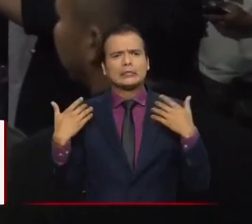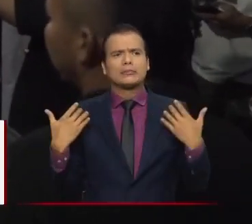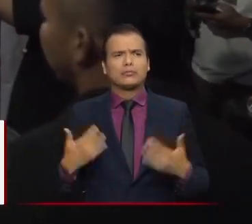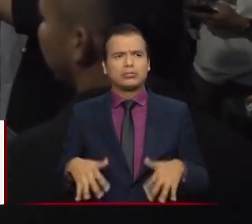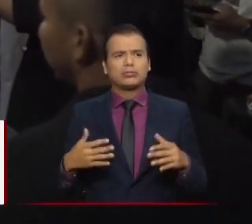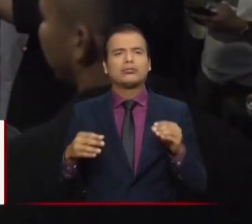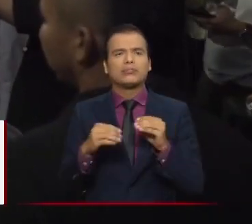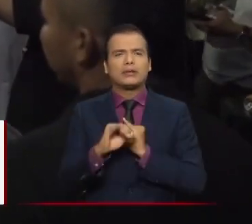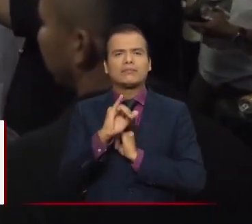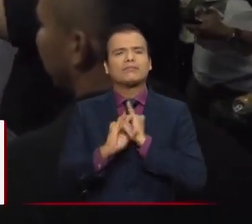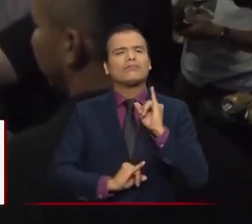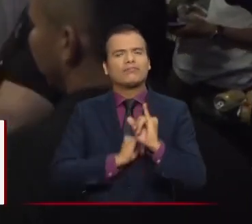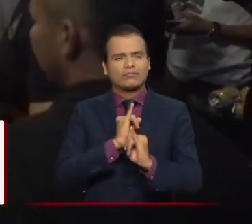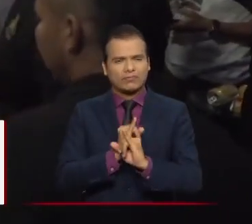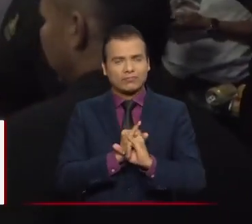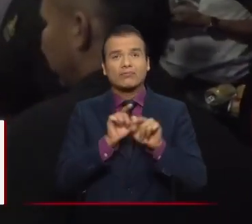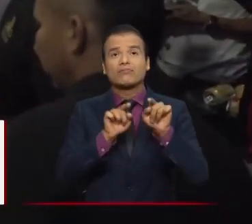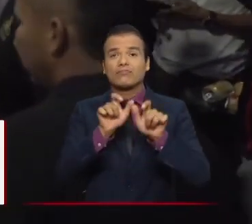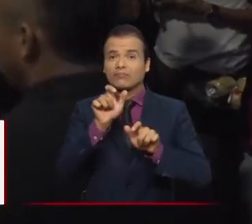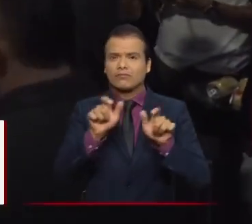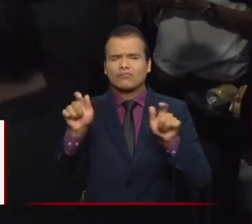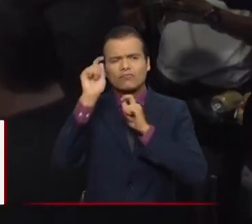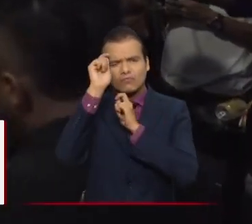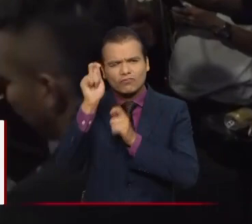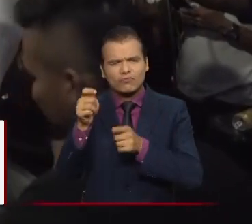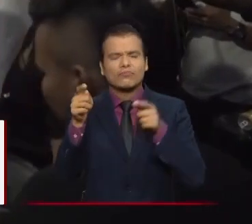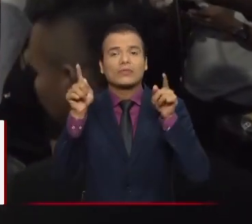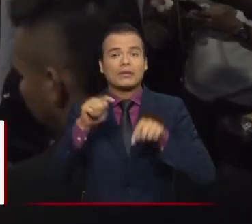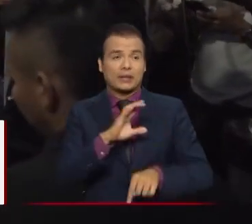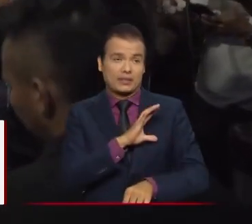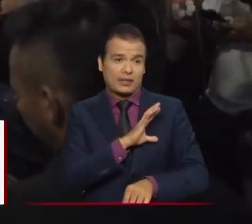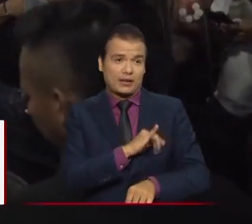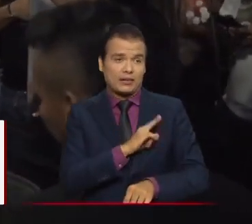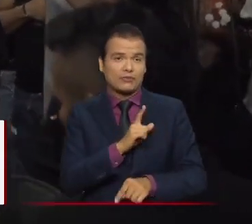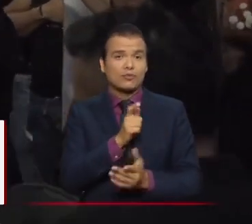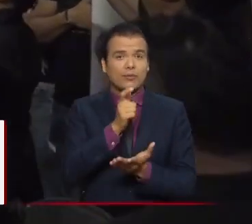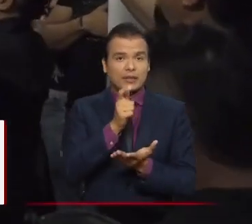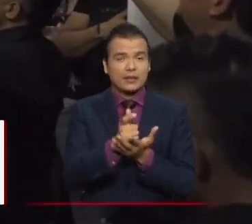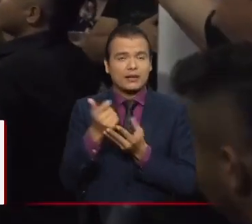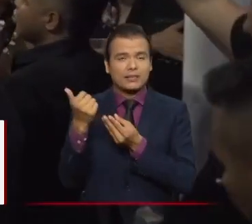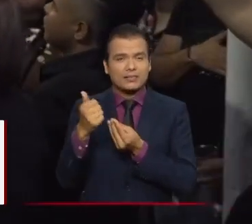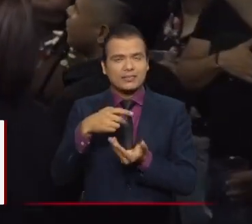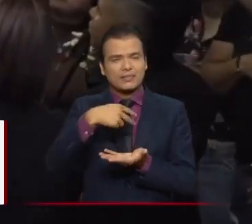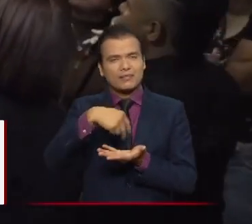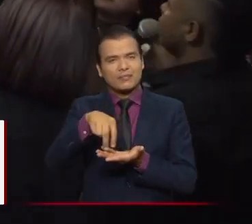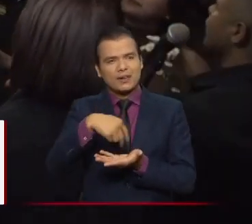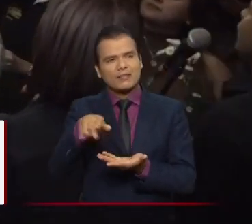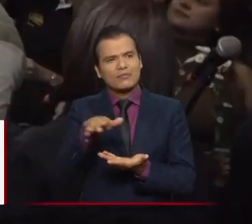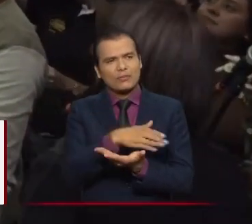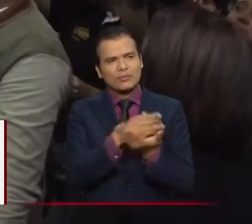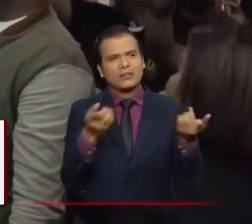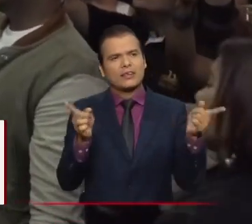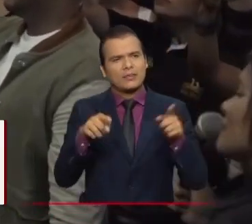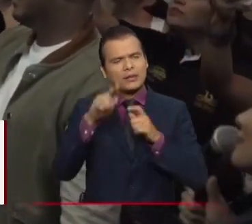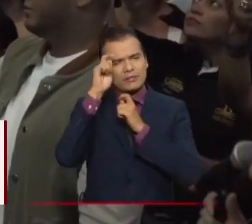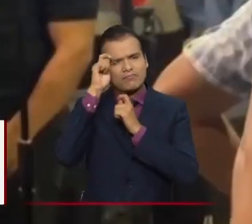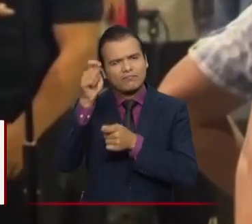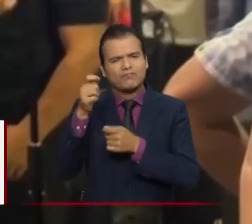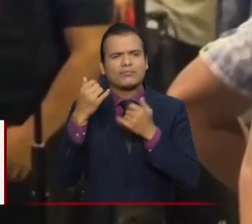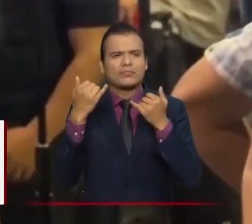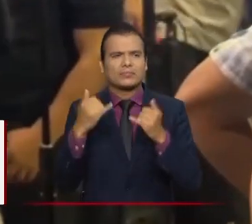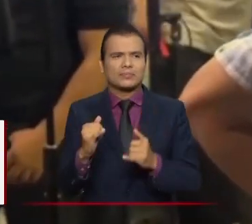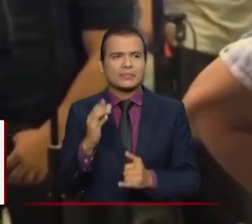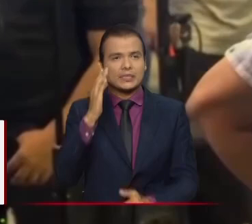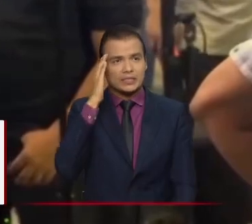nivel internacional se le han rendido y la capital de la salsa de la música y el baile también lo despidió para el vallenato es